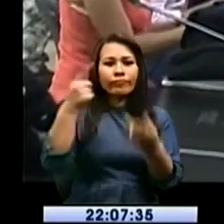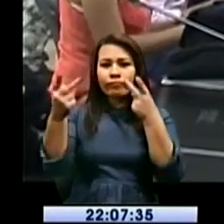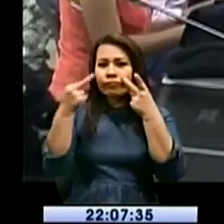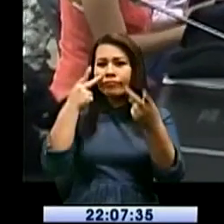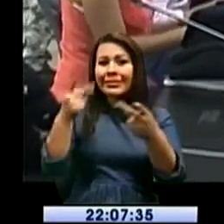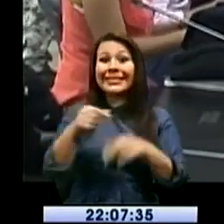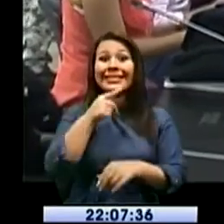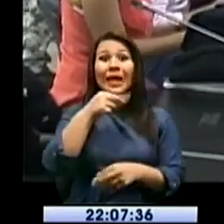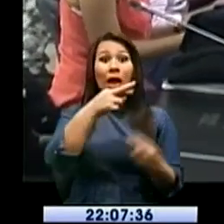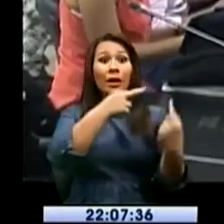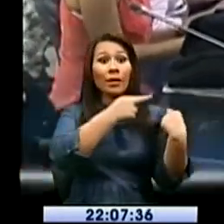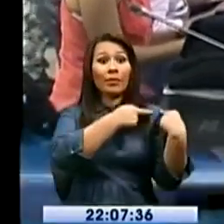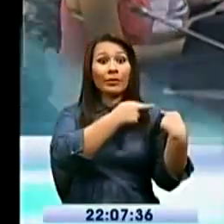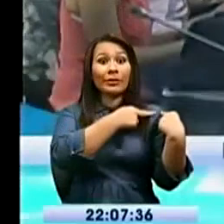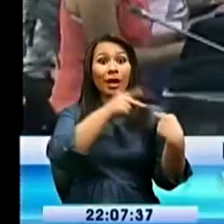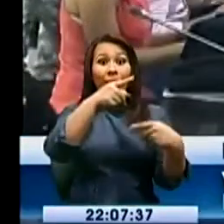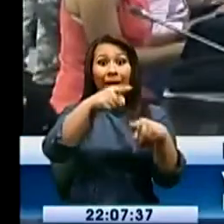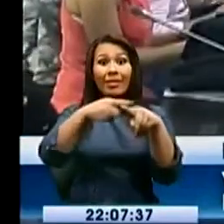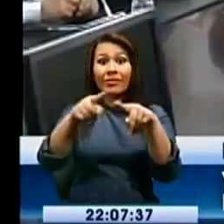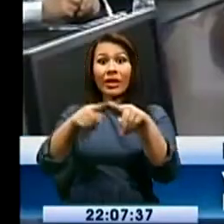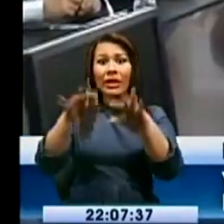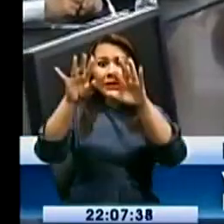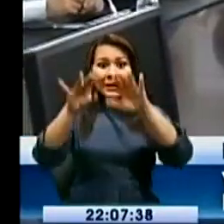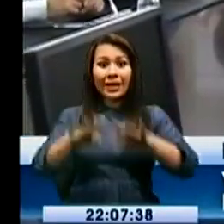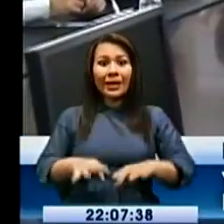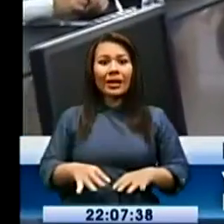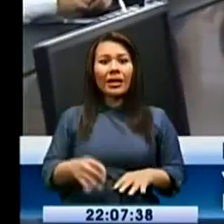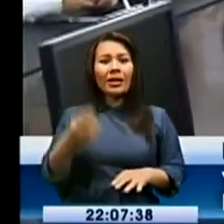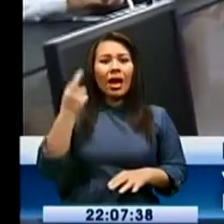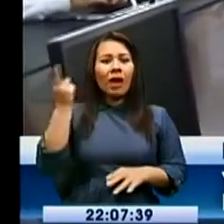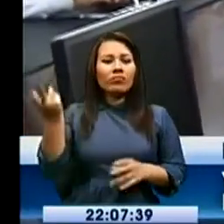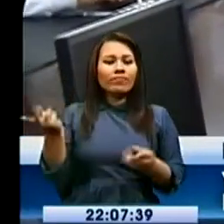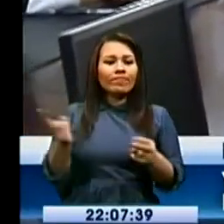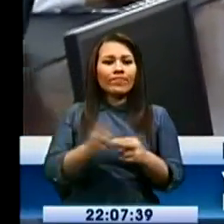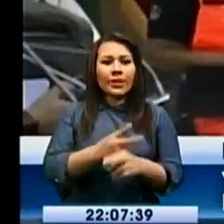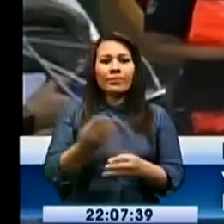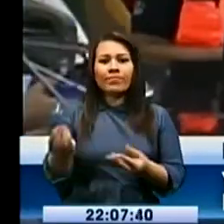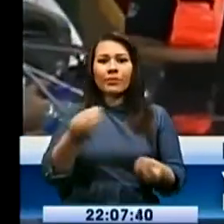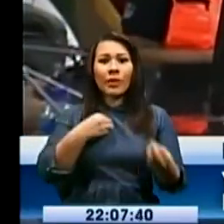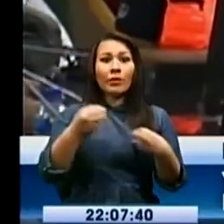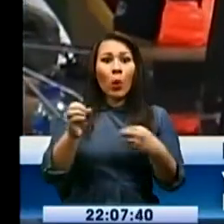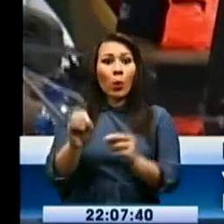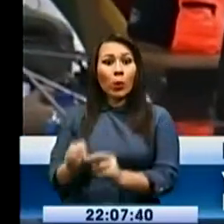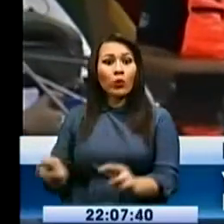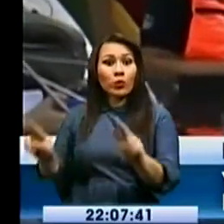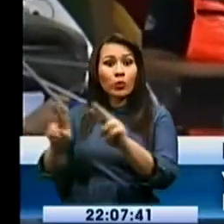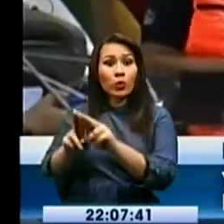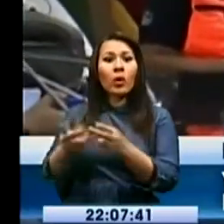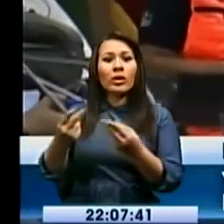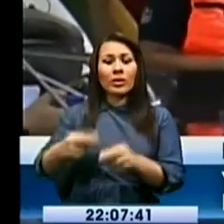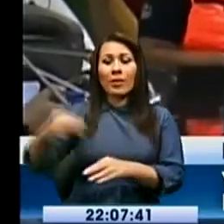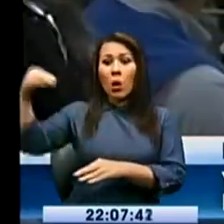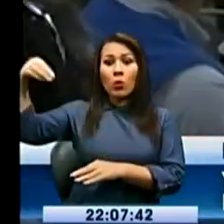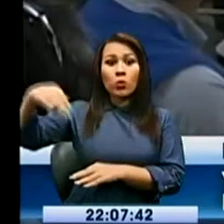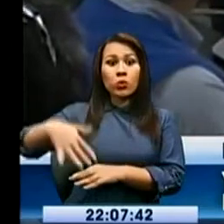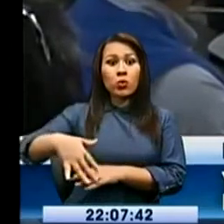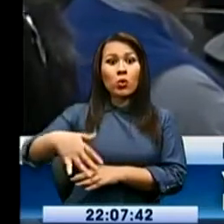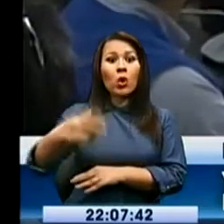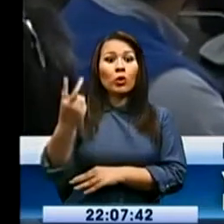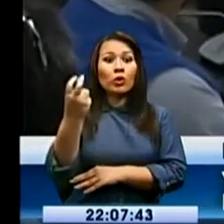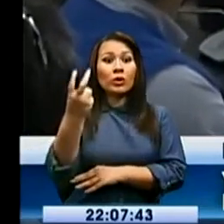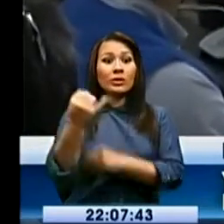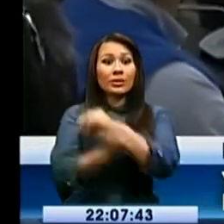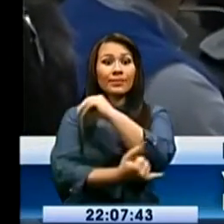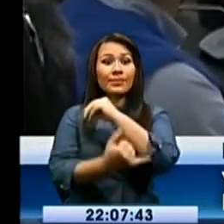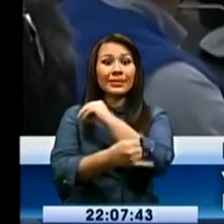Los representantes de gestión integral de riesgos de la Unión de Naciones Sudamericanas, UNASUR, conformado por 12 países, se